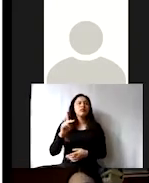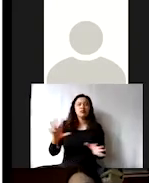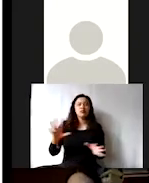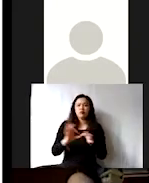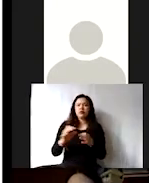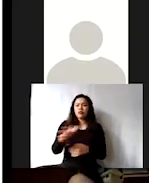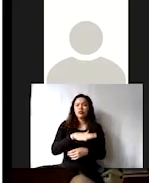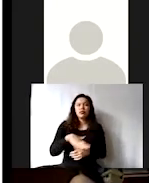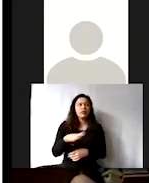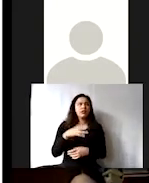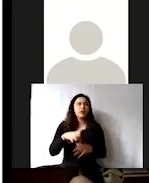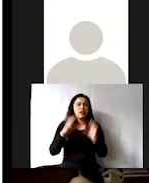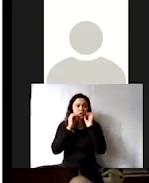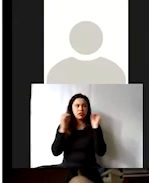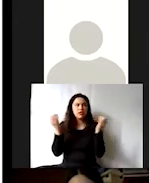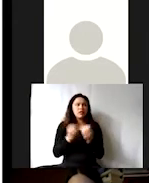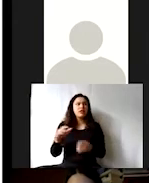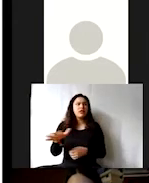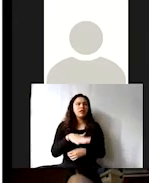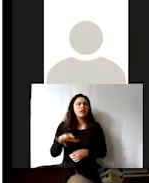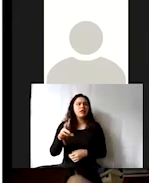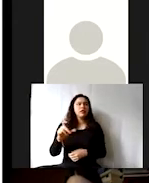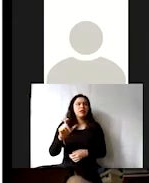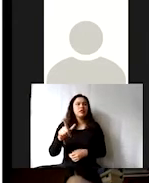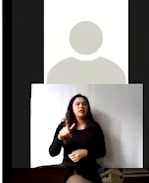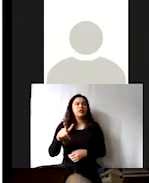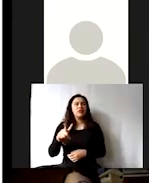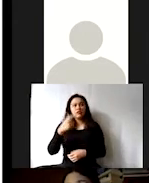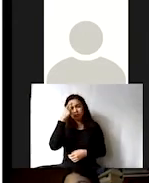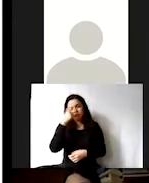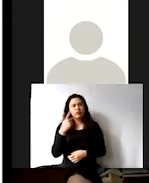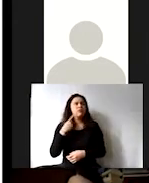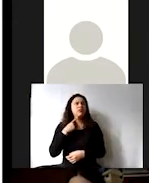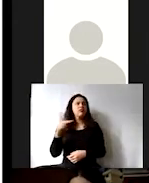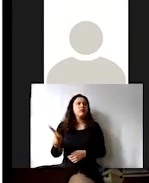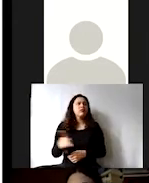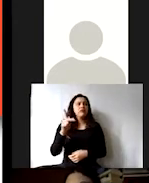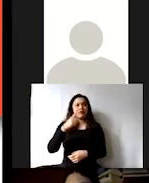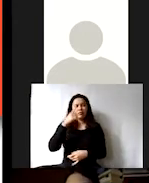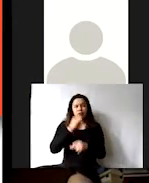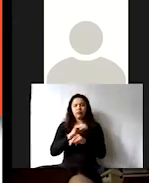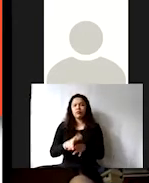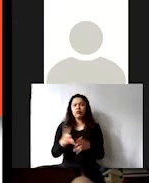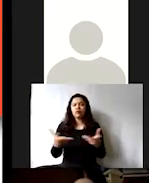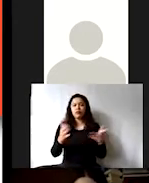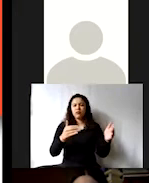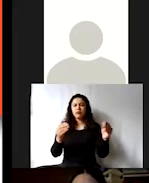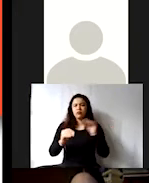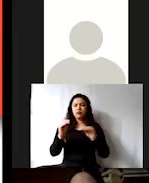deben de tener las organizaciones también en este ciclo de la política pública con la información que generan y con lo que